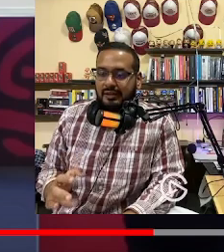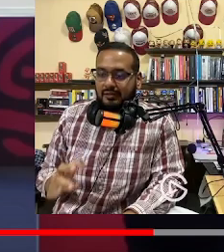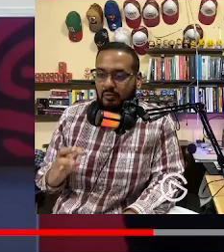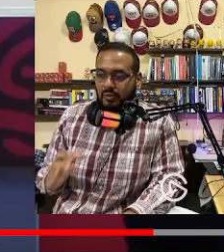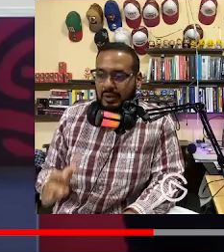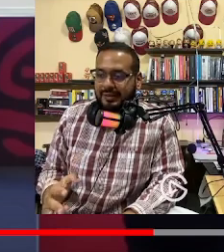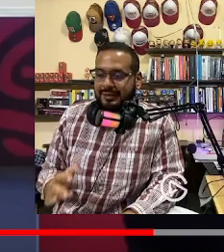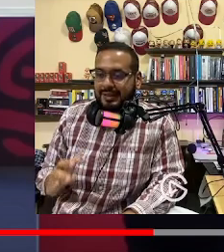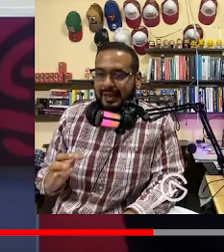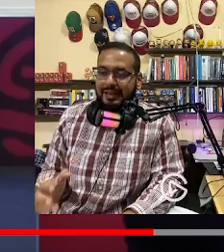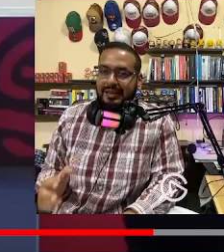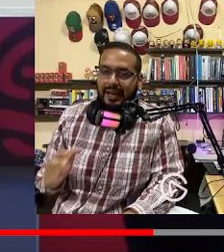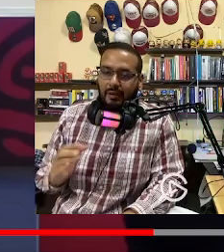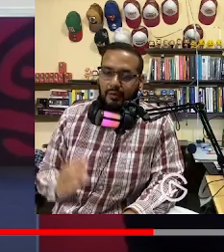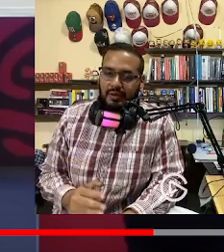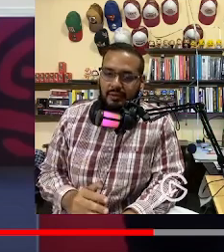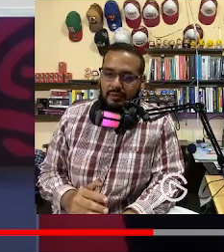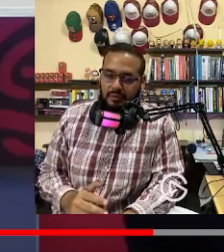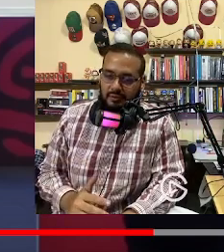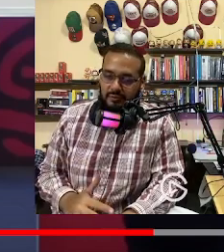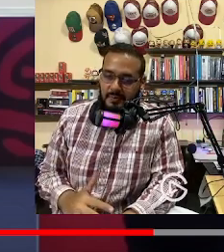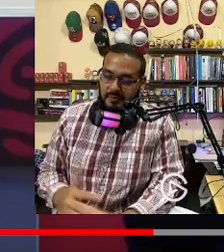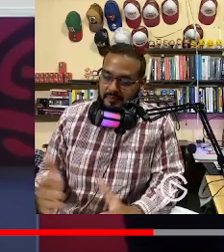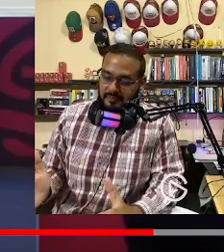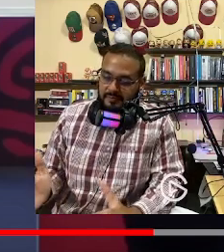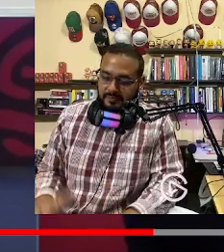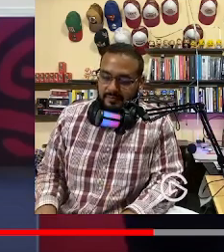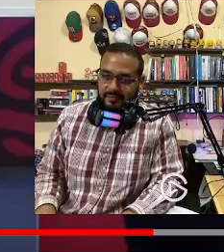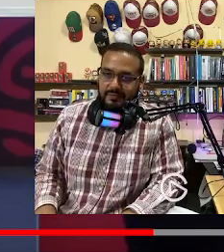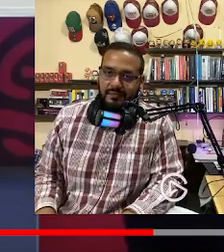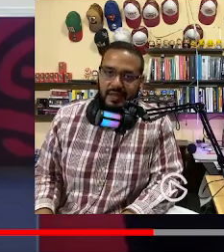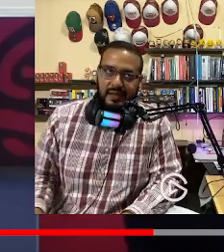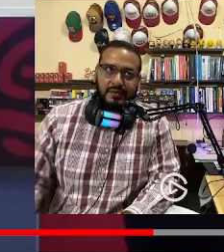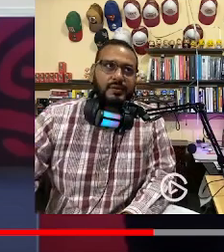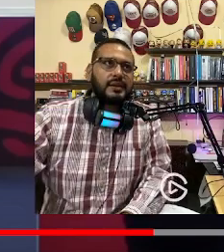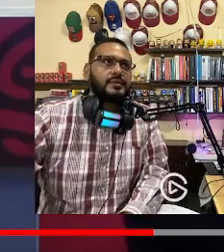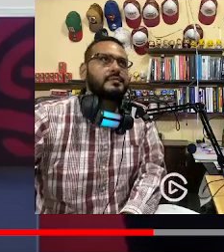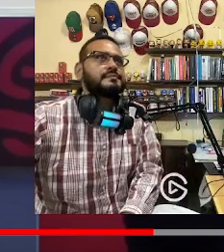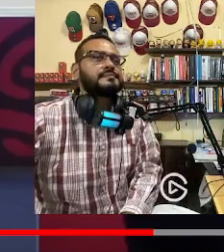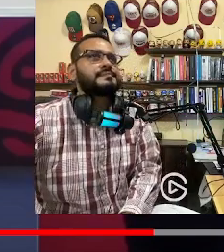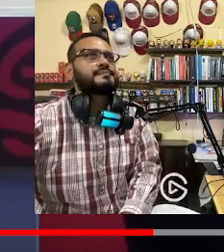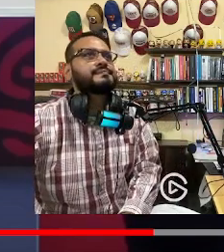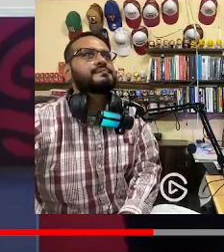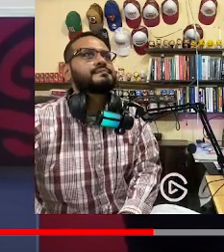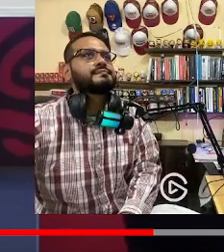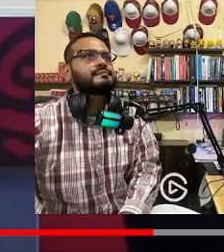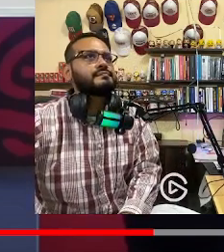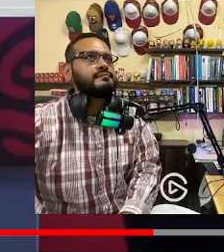se considere como es la ley en la Constitución. Me canso ganso.